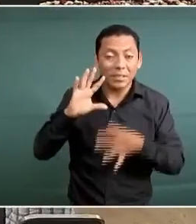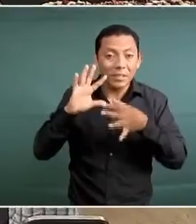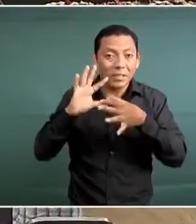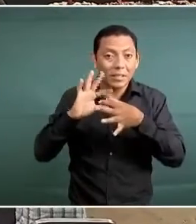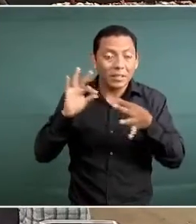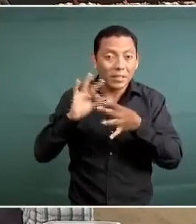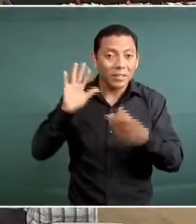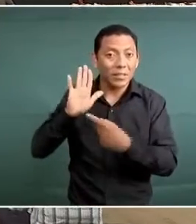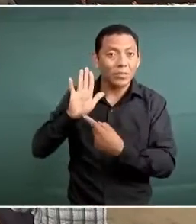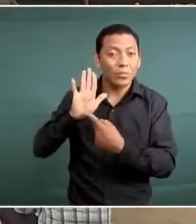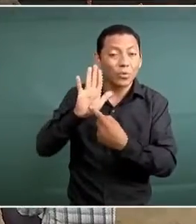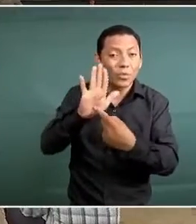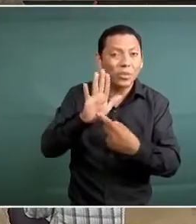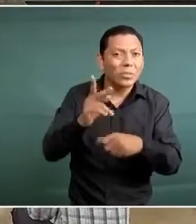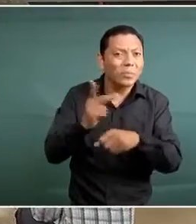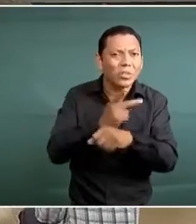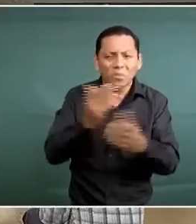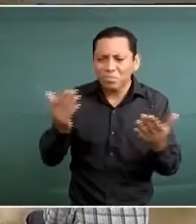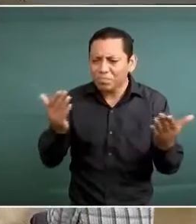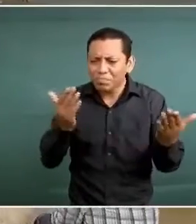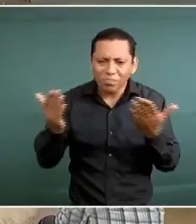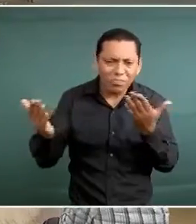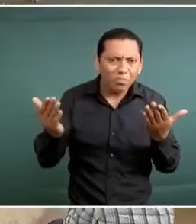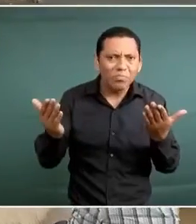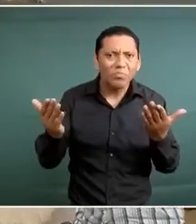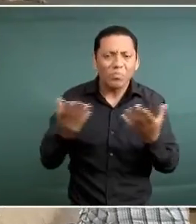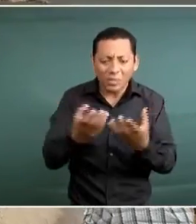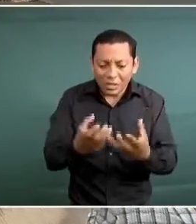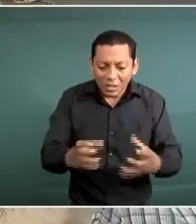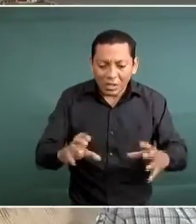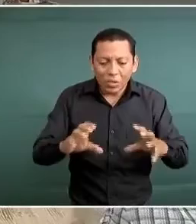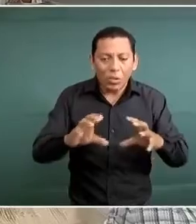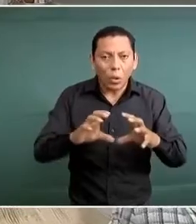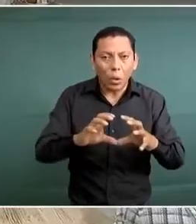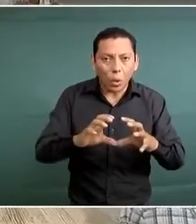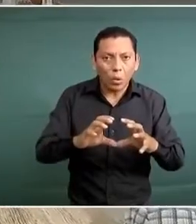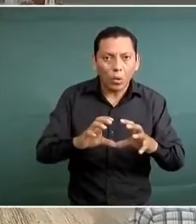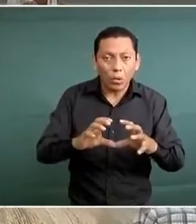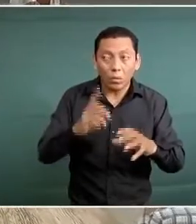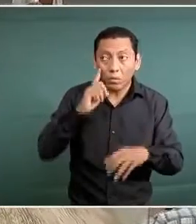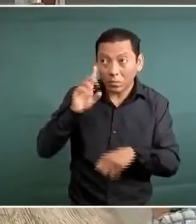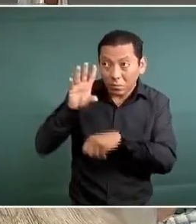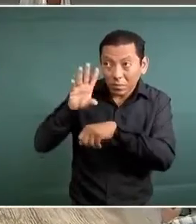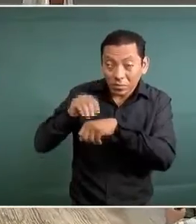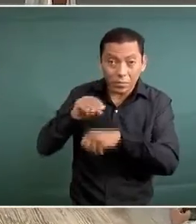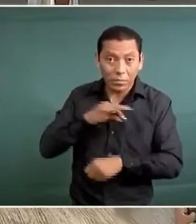está pasando en el mundo no sé si puedan bajar